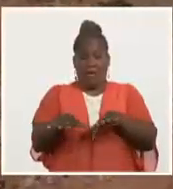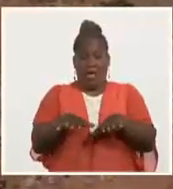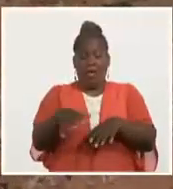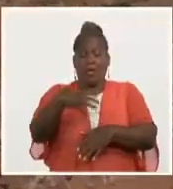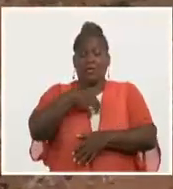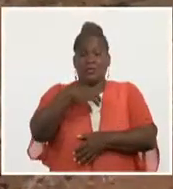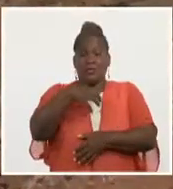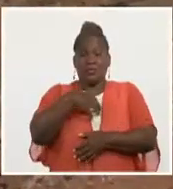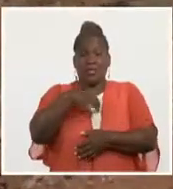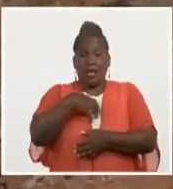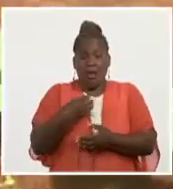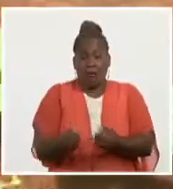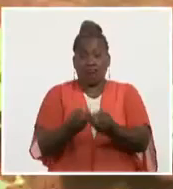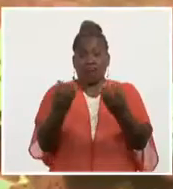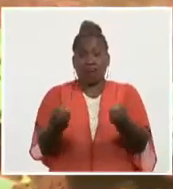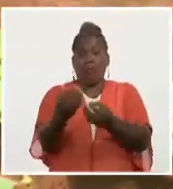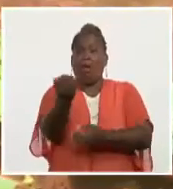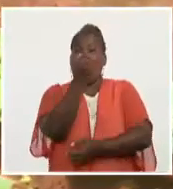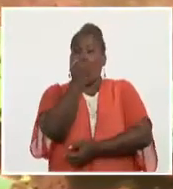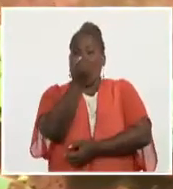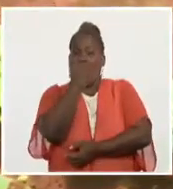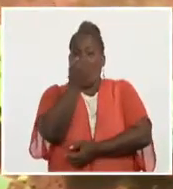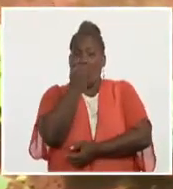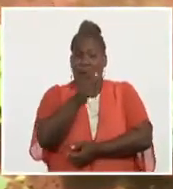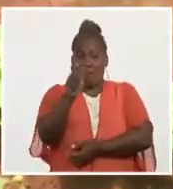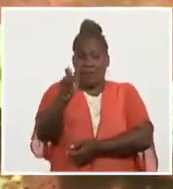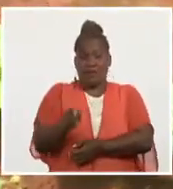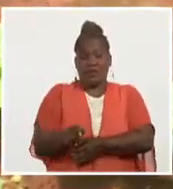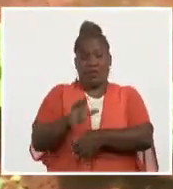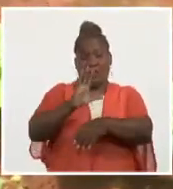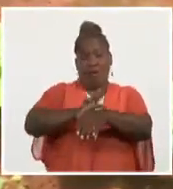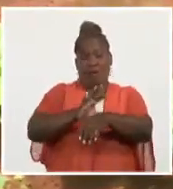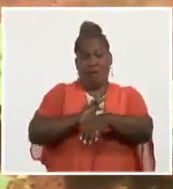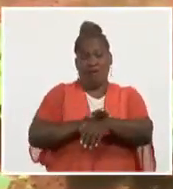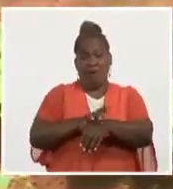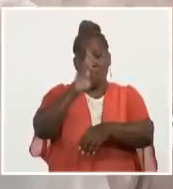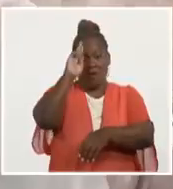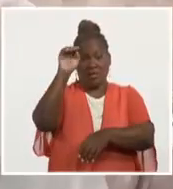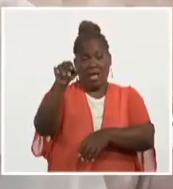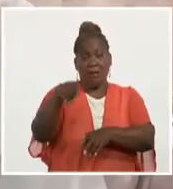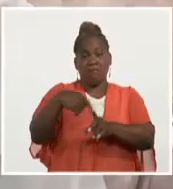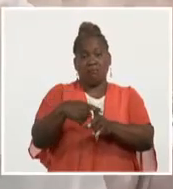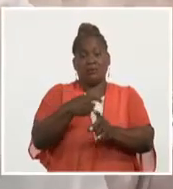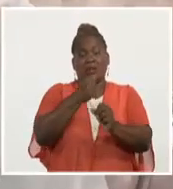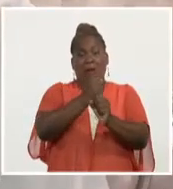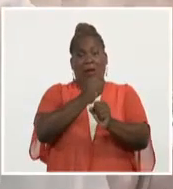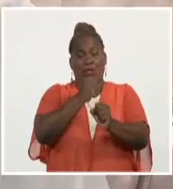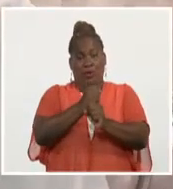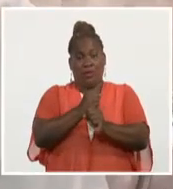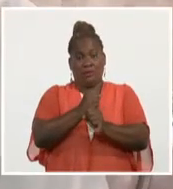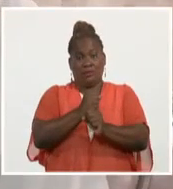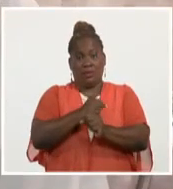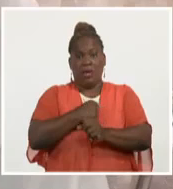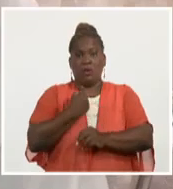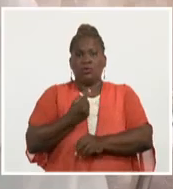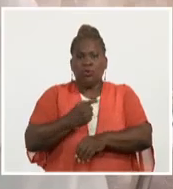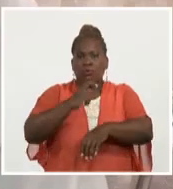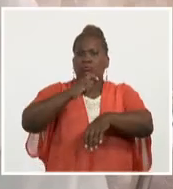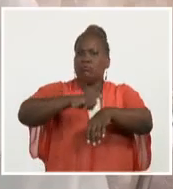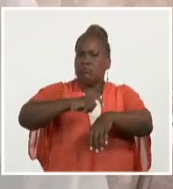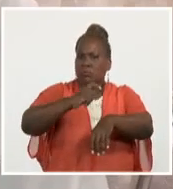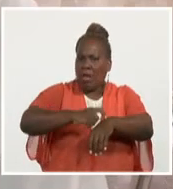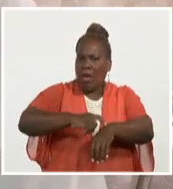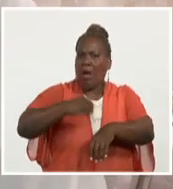un organopónico para la alimentación de sus más de 1.230 trabajadores. Hemos aprovechado todo este tiempo en